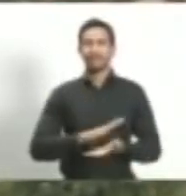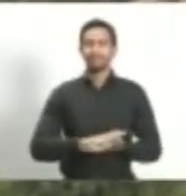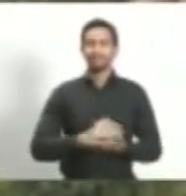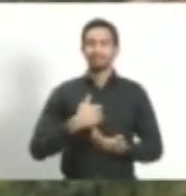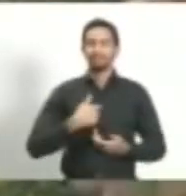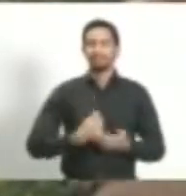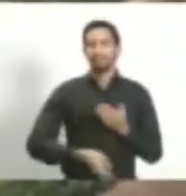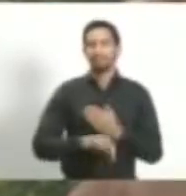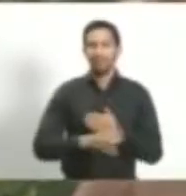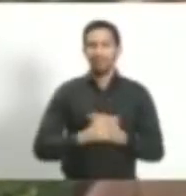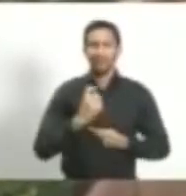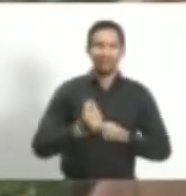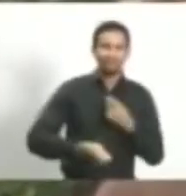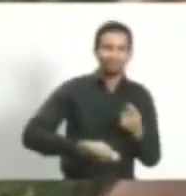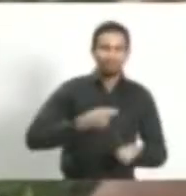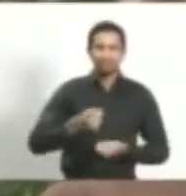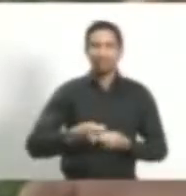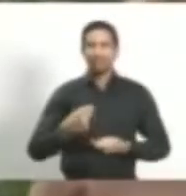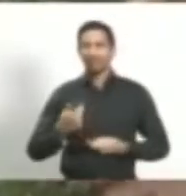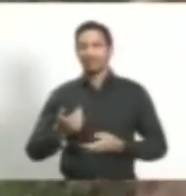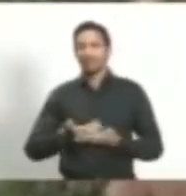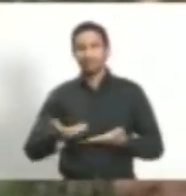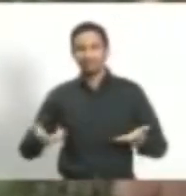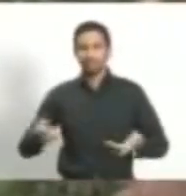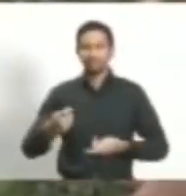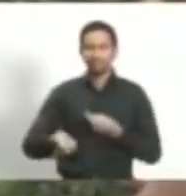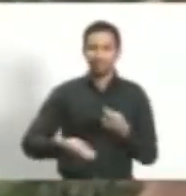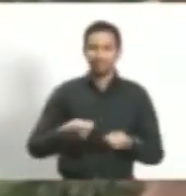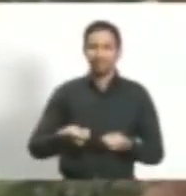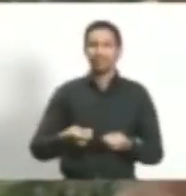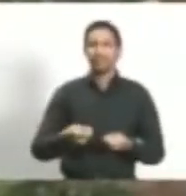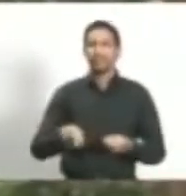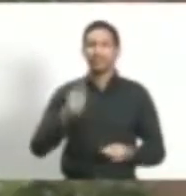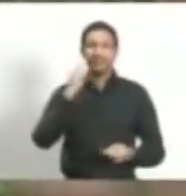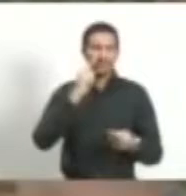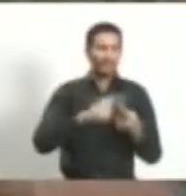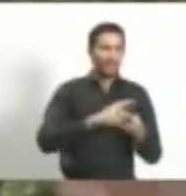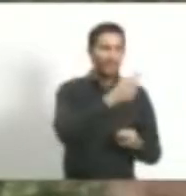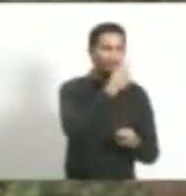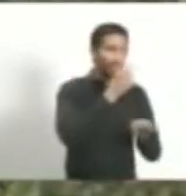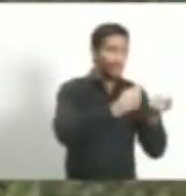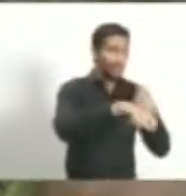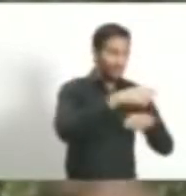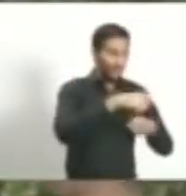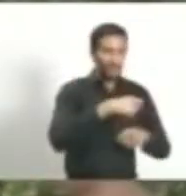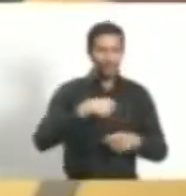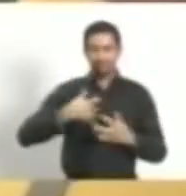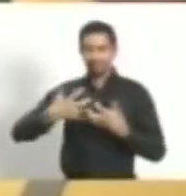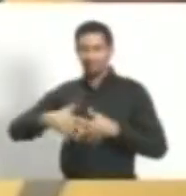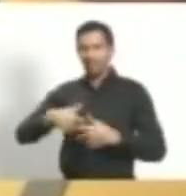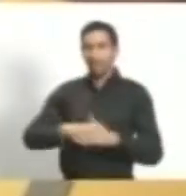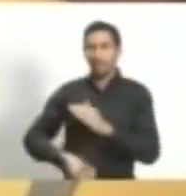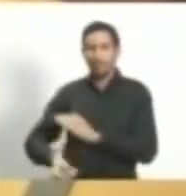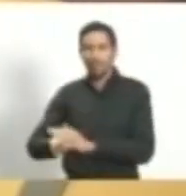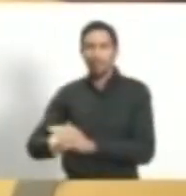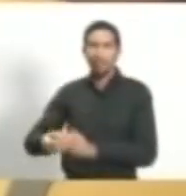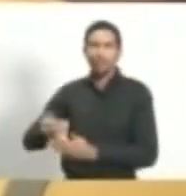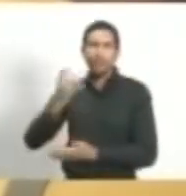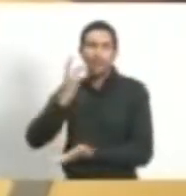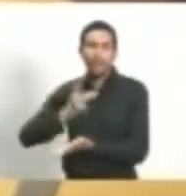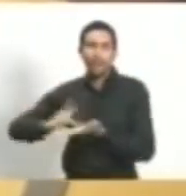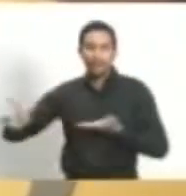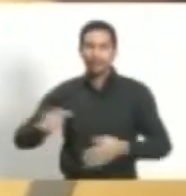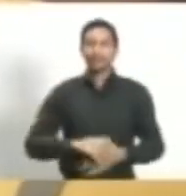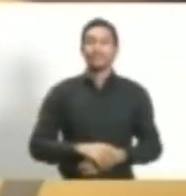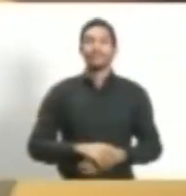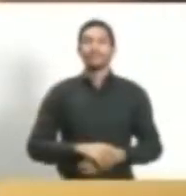para poder lavar los ingresos que se obtienen a través del narcotráfico y de otras actividades como la extorsión. Ortega aseguró que esta